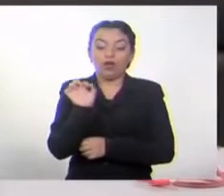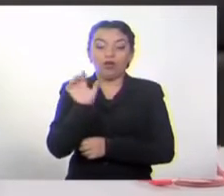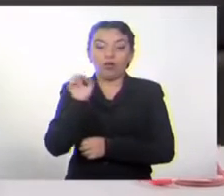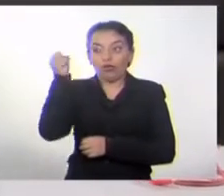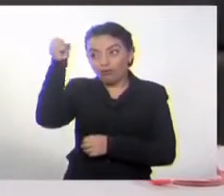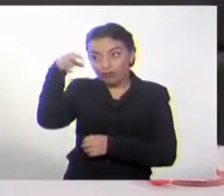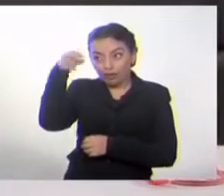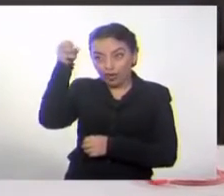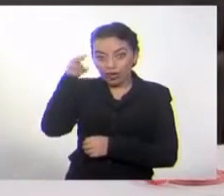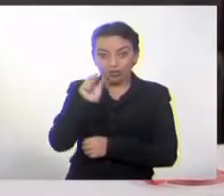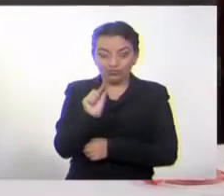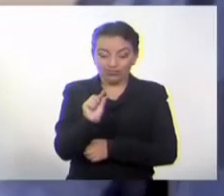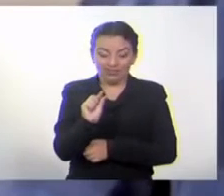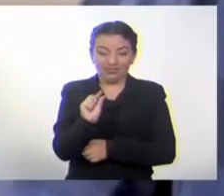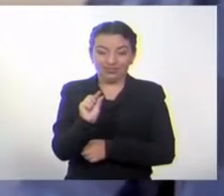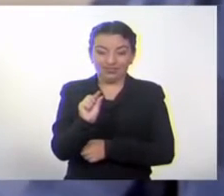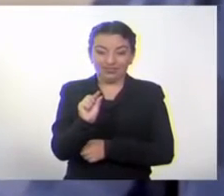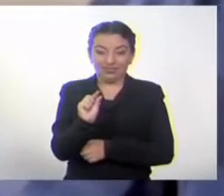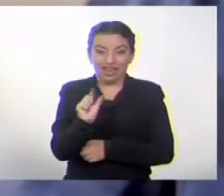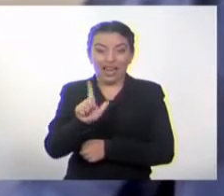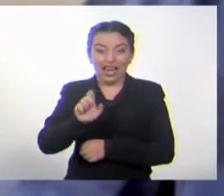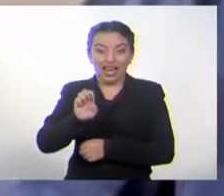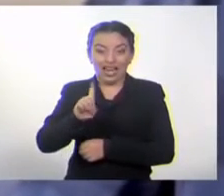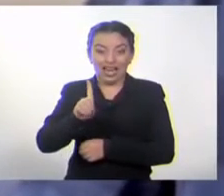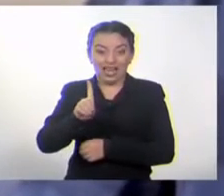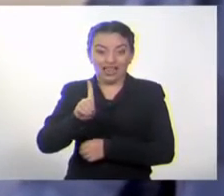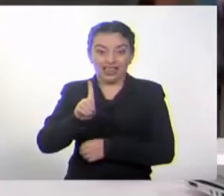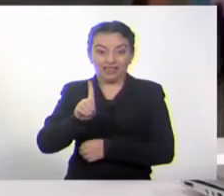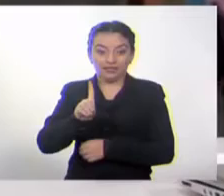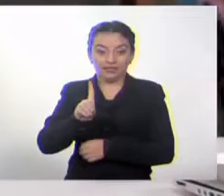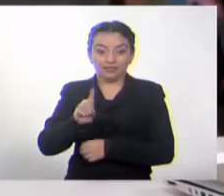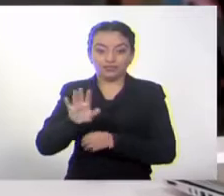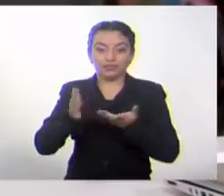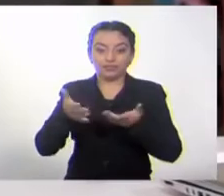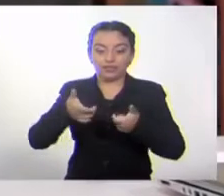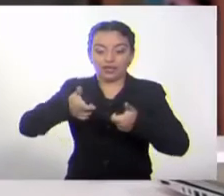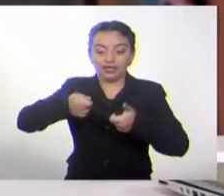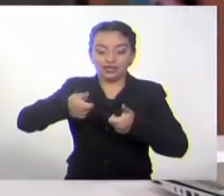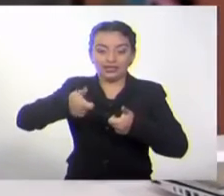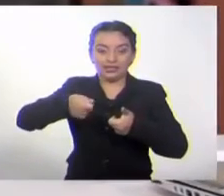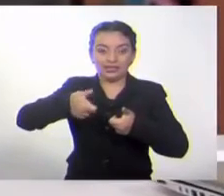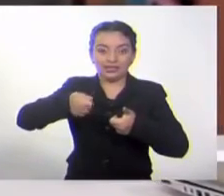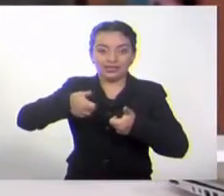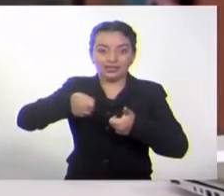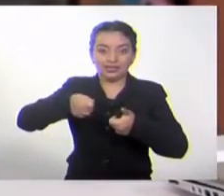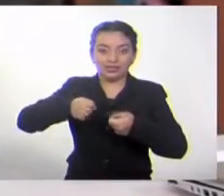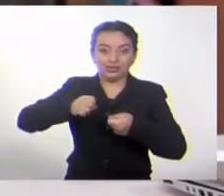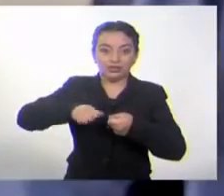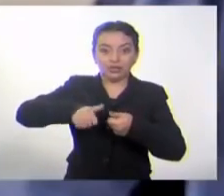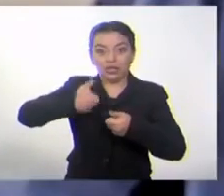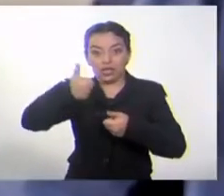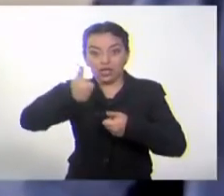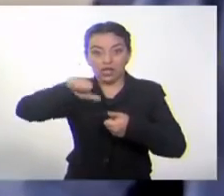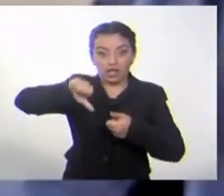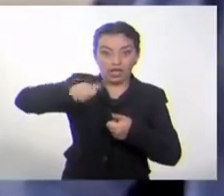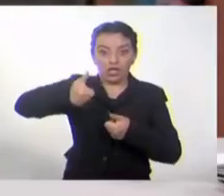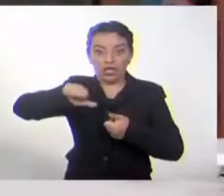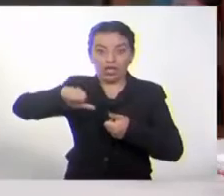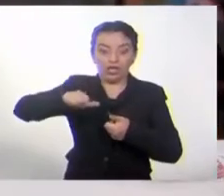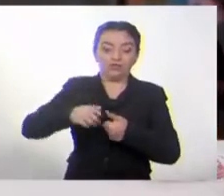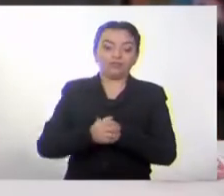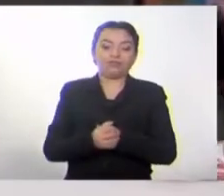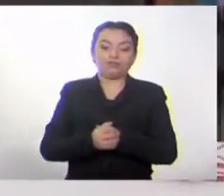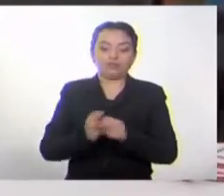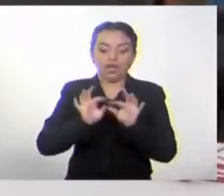Necesitaremos un interruptor o switch. Vamos a necesitar cables